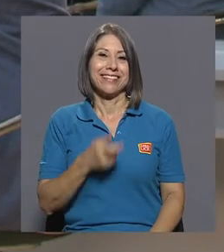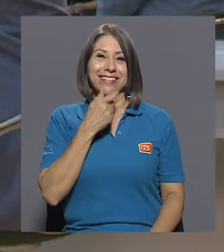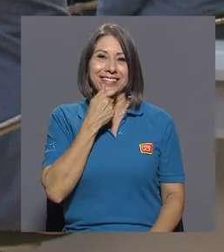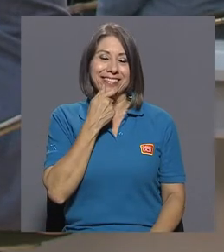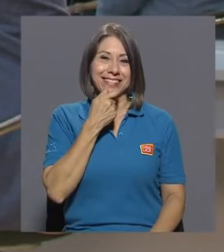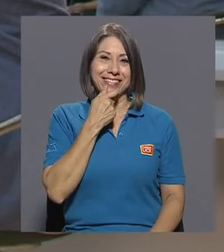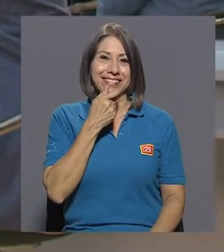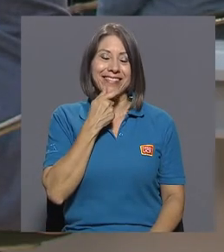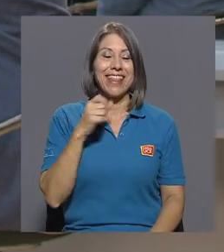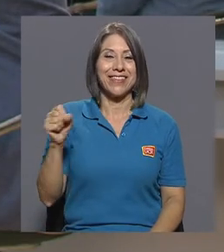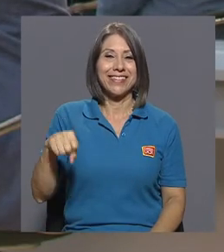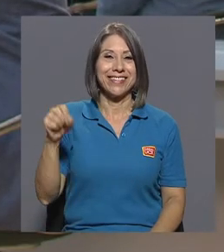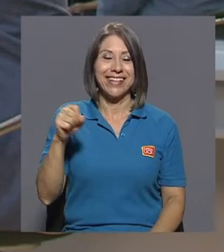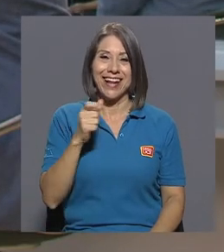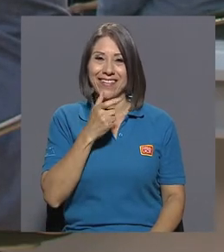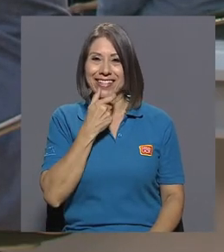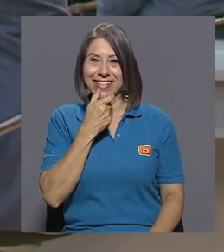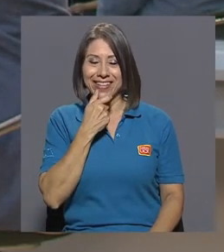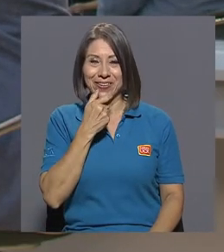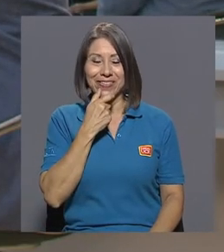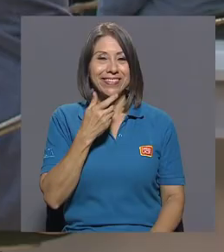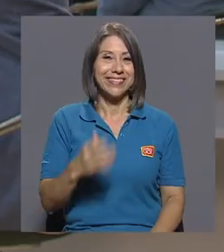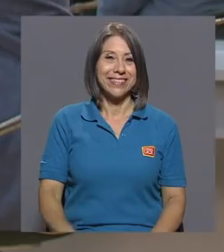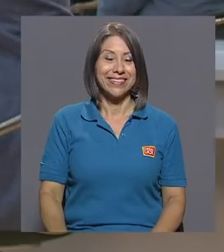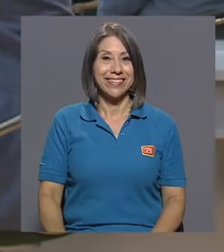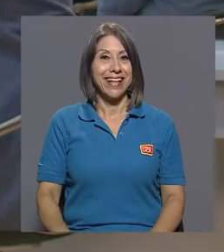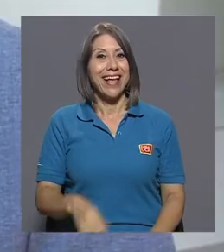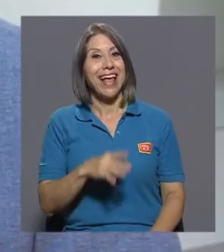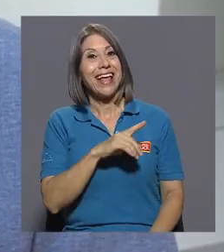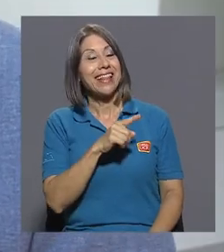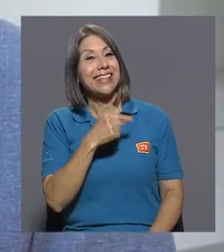Entonces sí, era vacilón. Musculosos. No, a mí no me sale así.